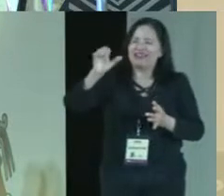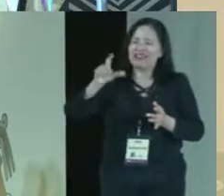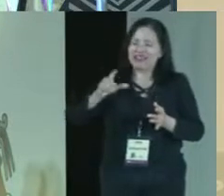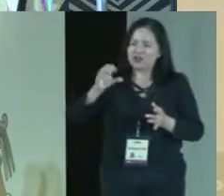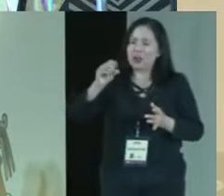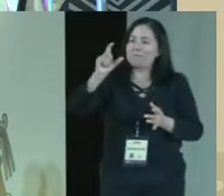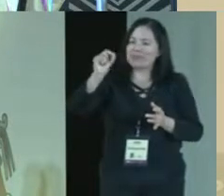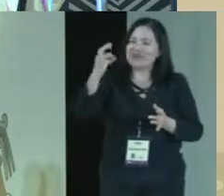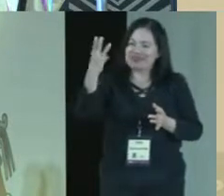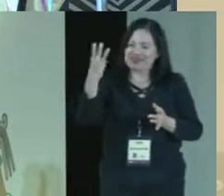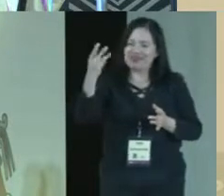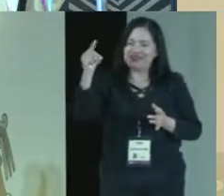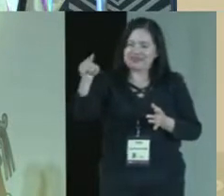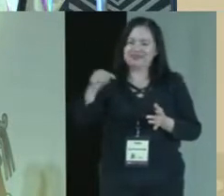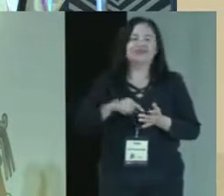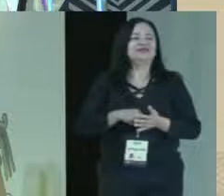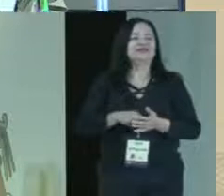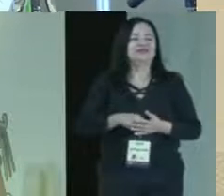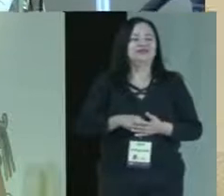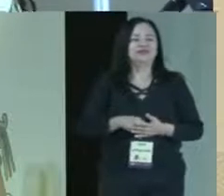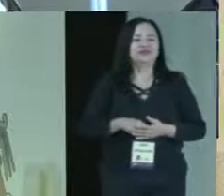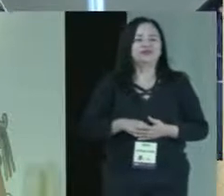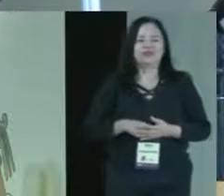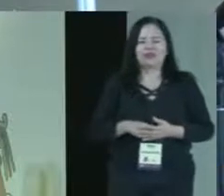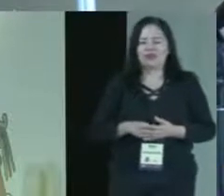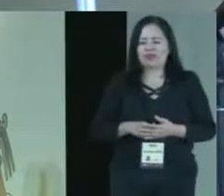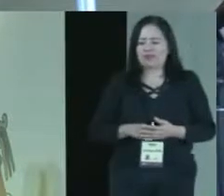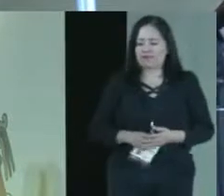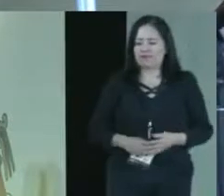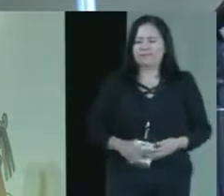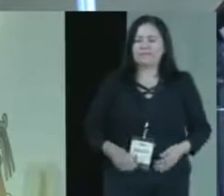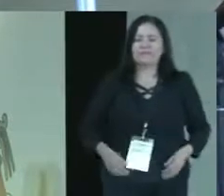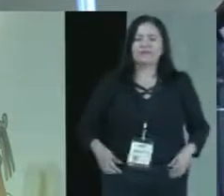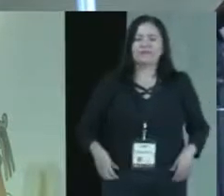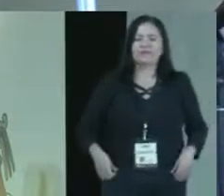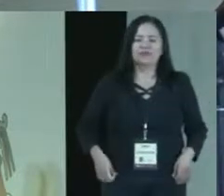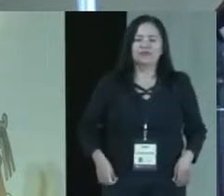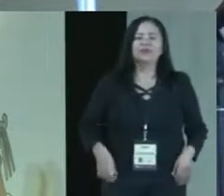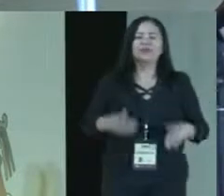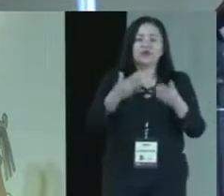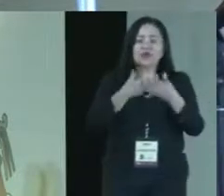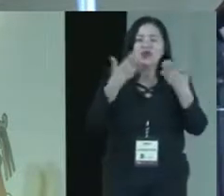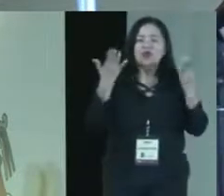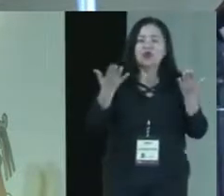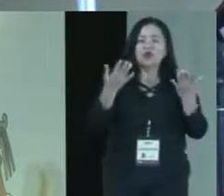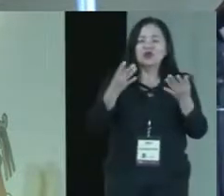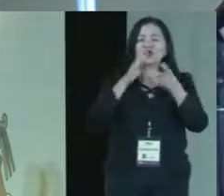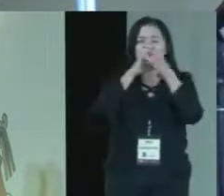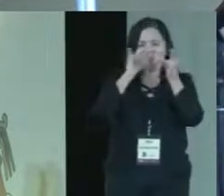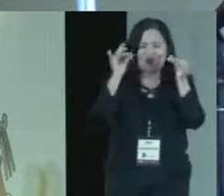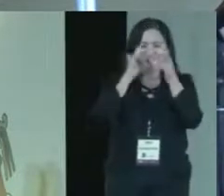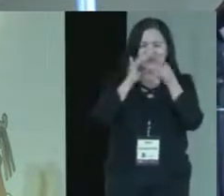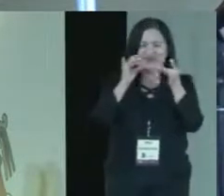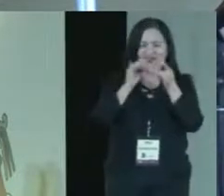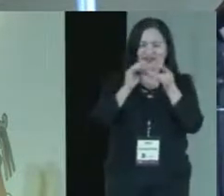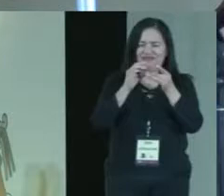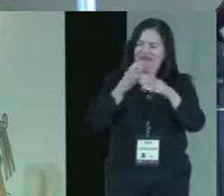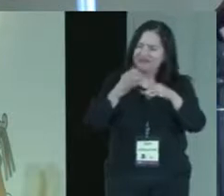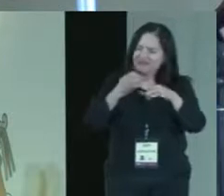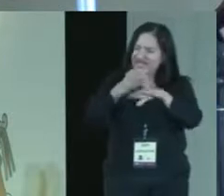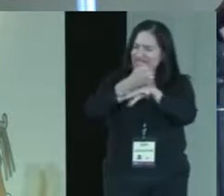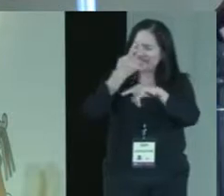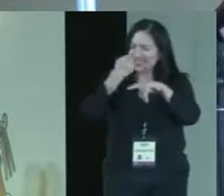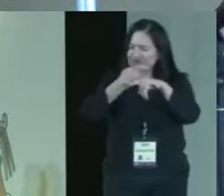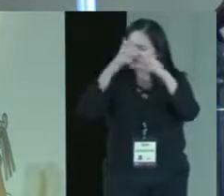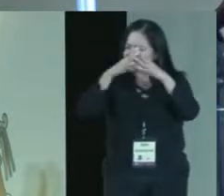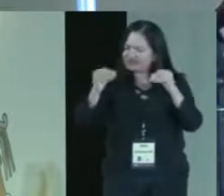referencia a esto, quiero mencionar el Estado y su desaparición. Es un proceso impulsado por